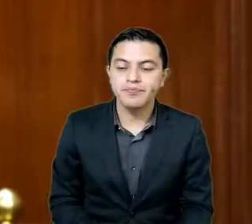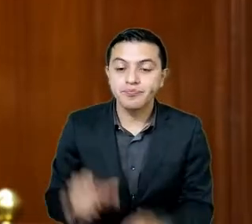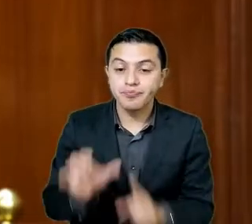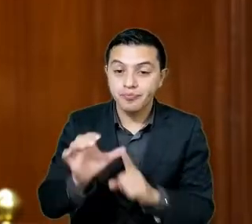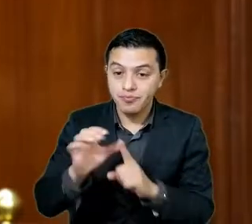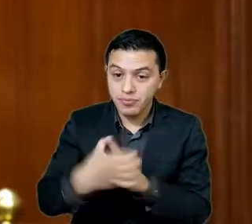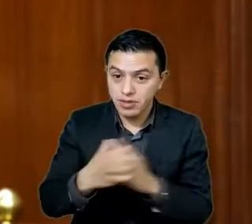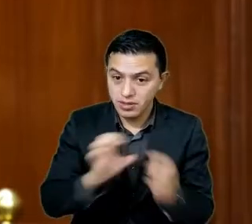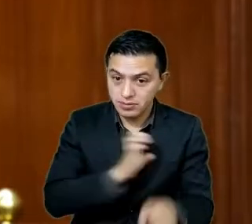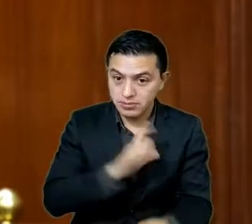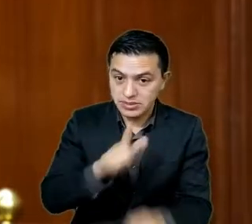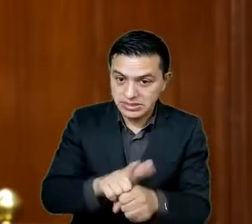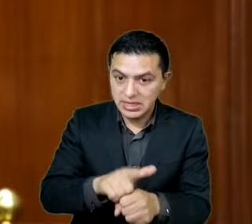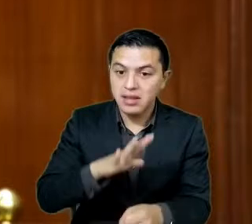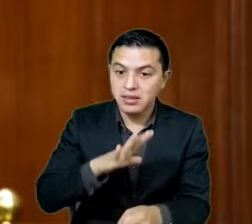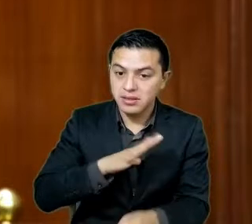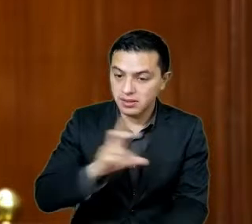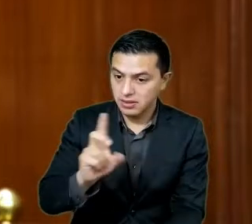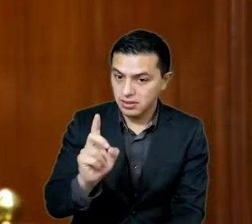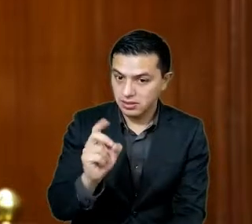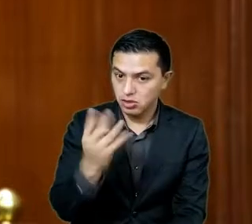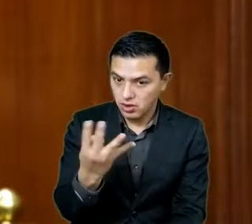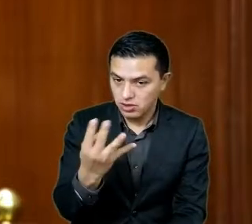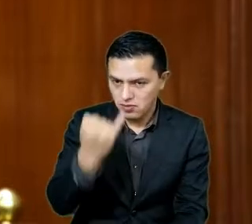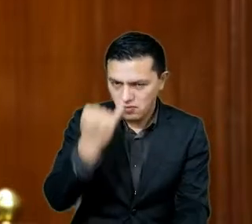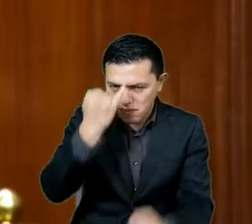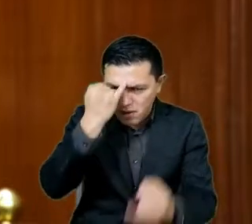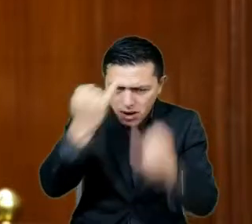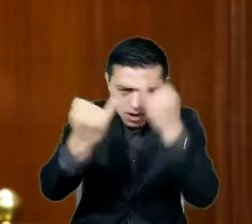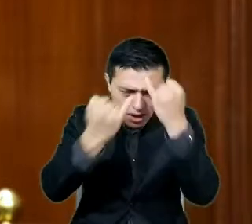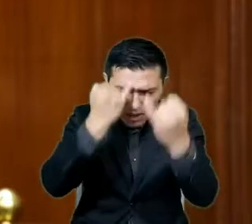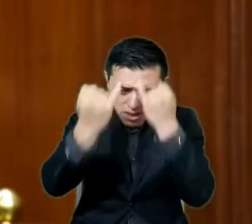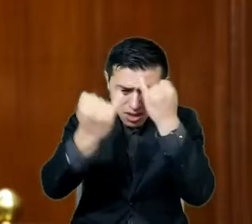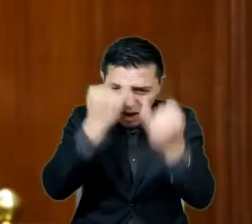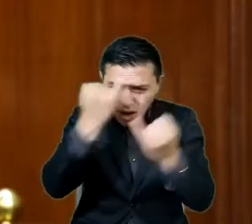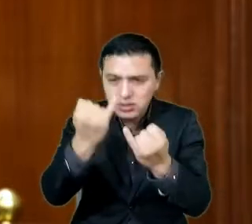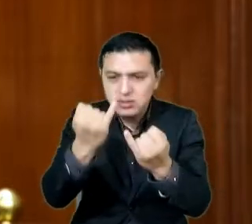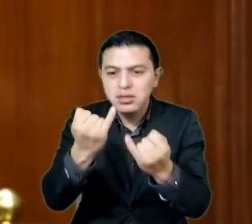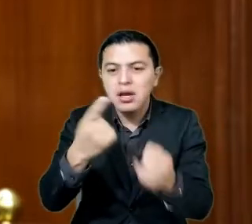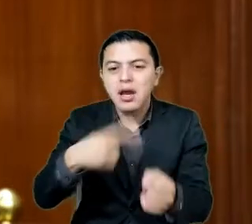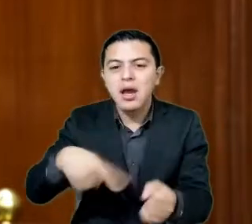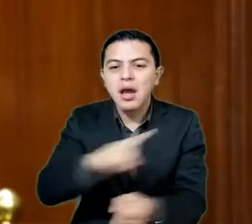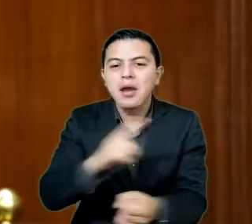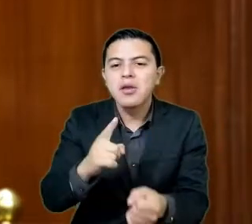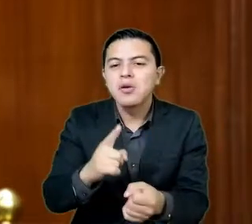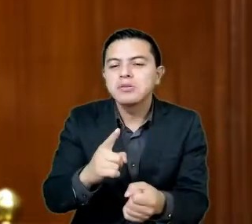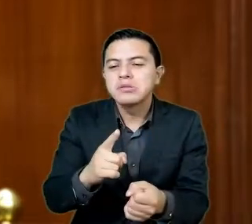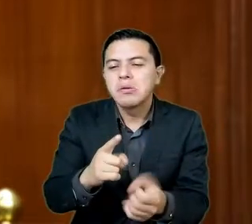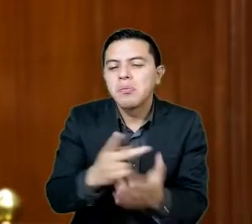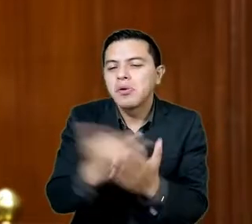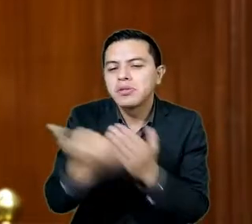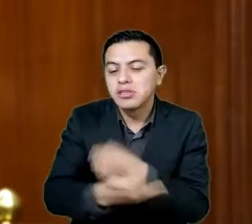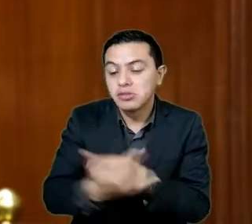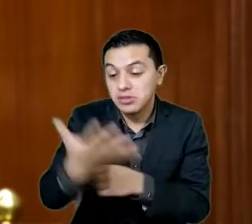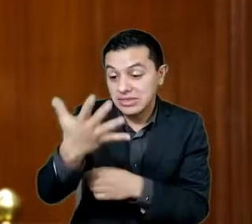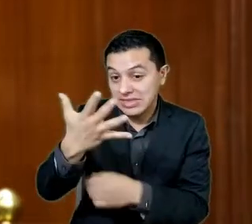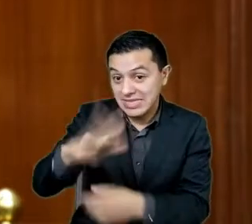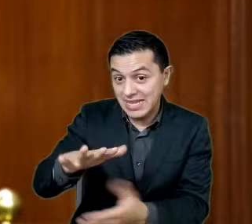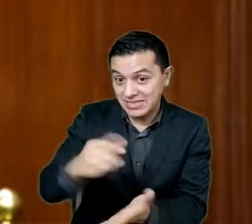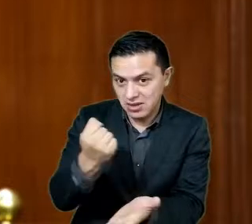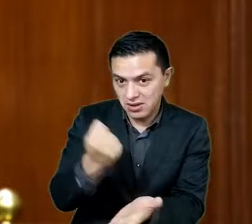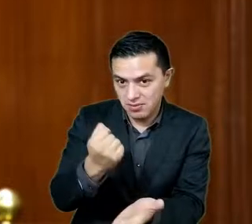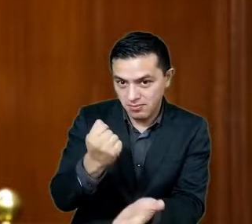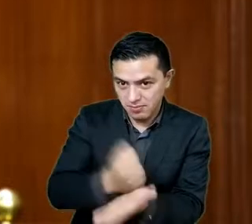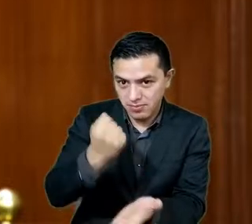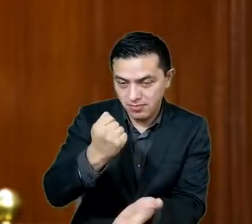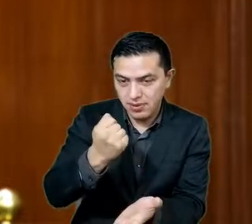de 34 iniciativas y puntos de acuerdo de las cuales 10 han sido aprobadas y las restantes se encuentran en